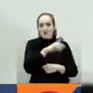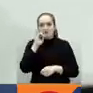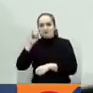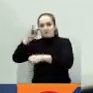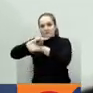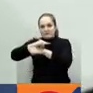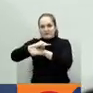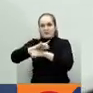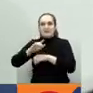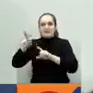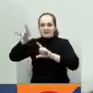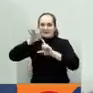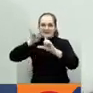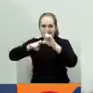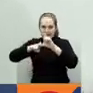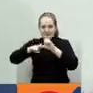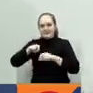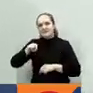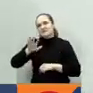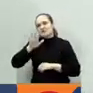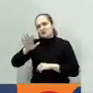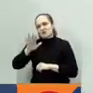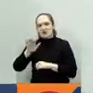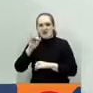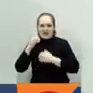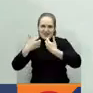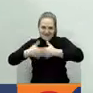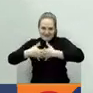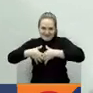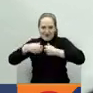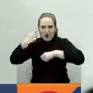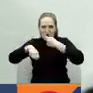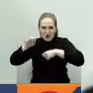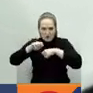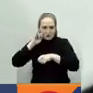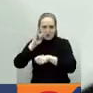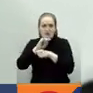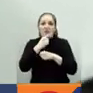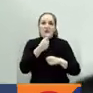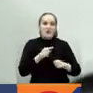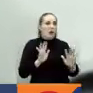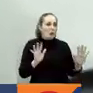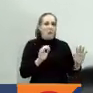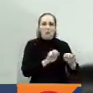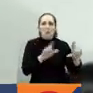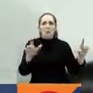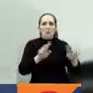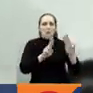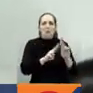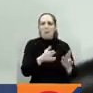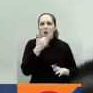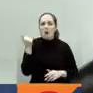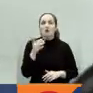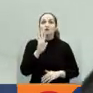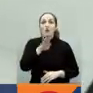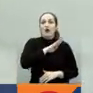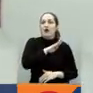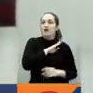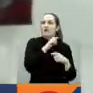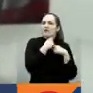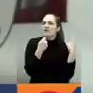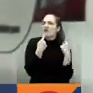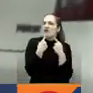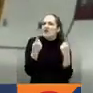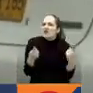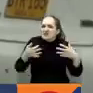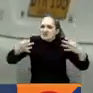millones de pesos en ventas digitales. En cuanto a lo que tiene que ver con las medidas de bioseguridad, la alcaldesa Claudia López aseguró que hasta